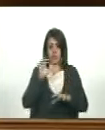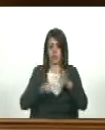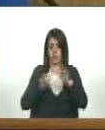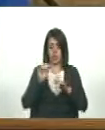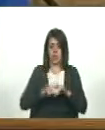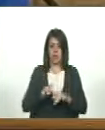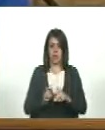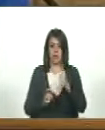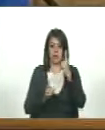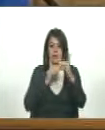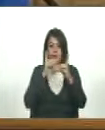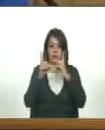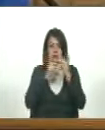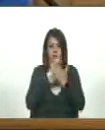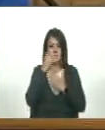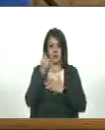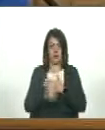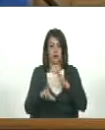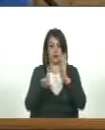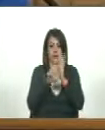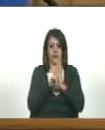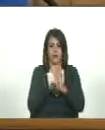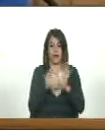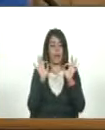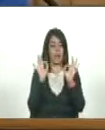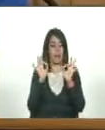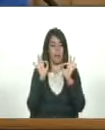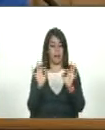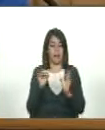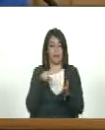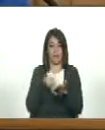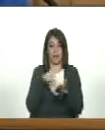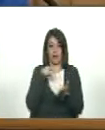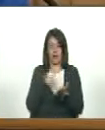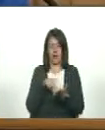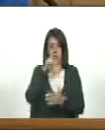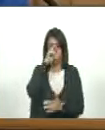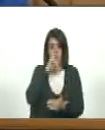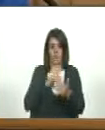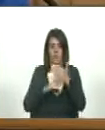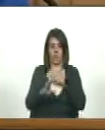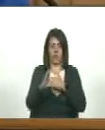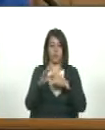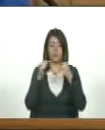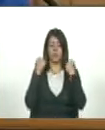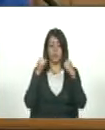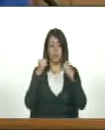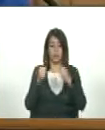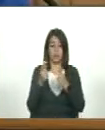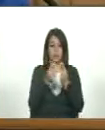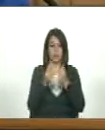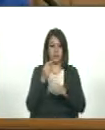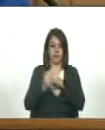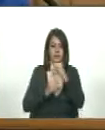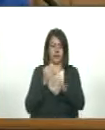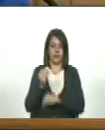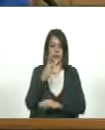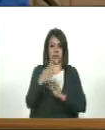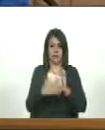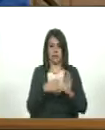secretaria. Primera discusión del proyecto de ley especial de endeudamiento anual para el ejercicio económico